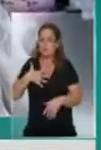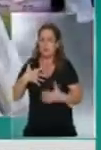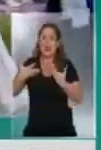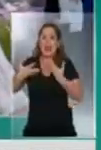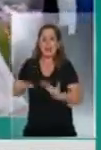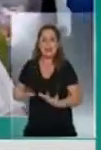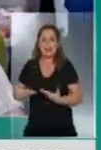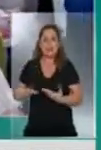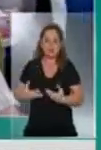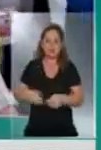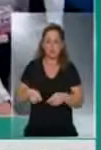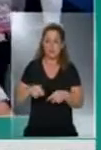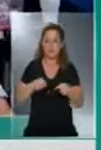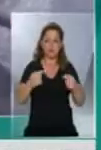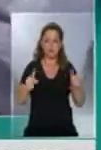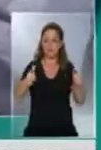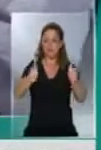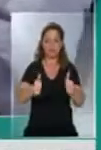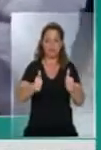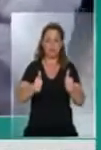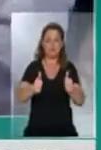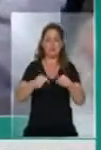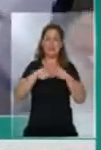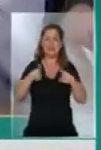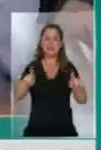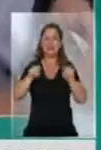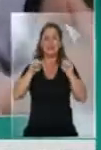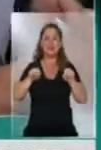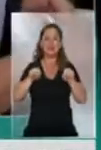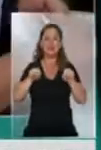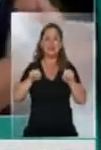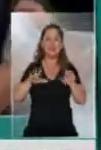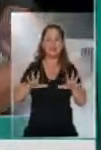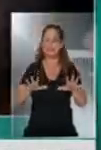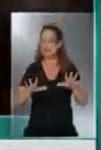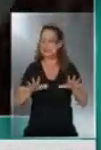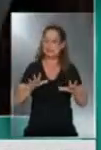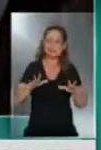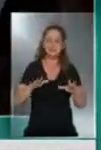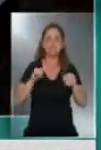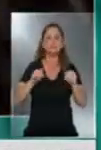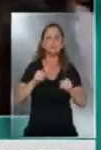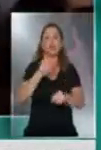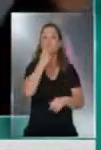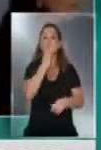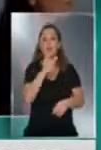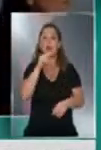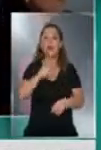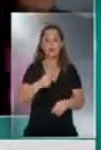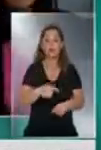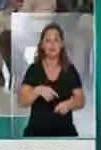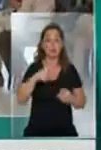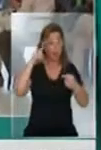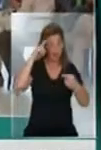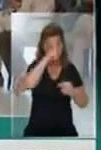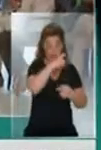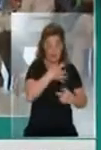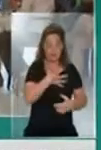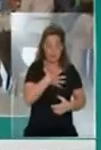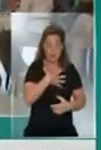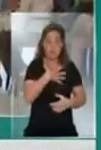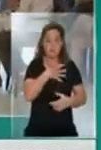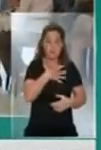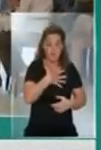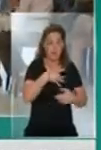A veces la línea no es tan clara para el paciente. Entonces uno busca que haya dificultad respiratoria, que haya